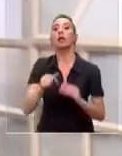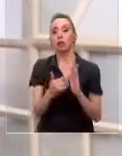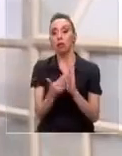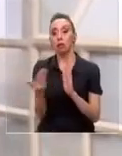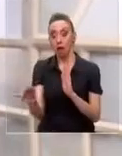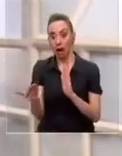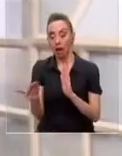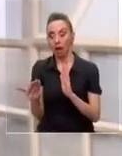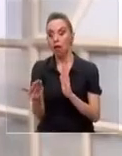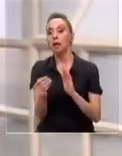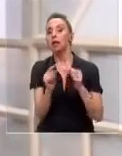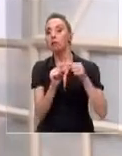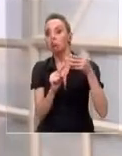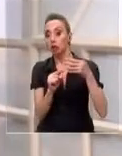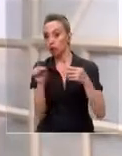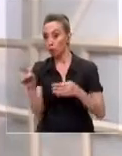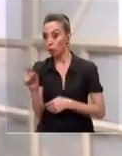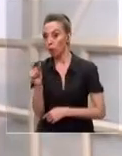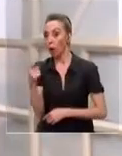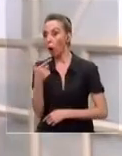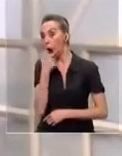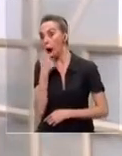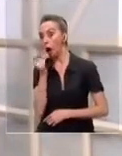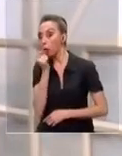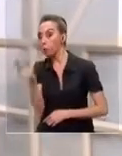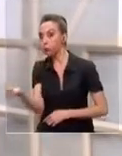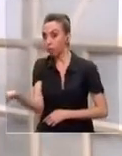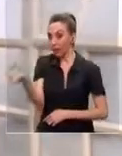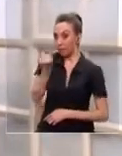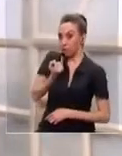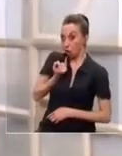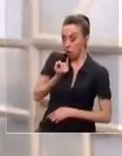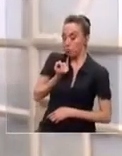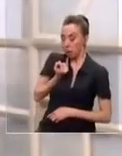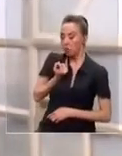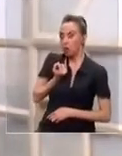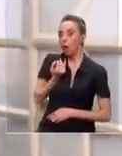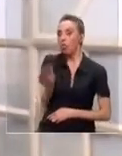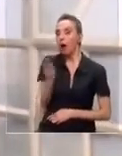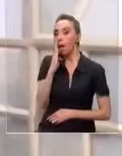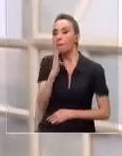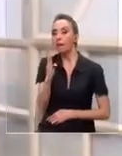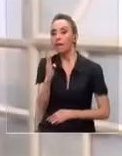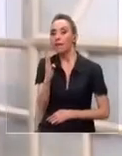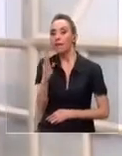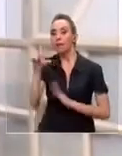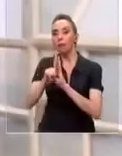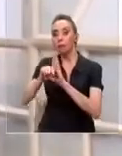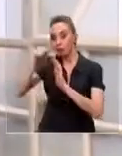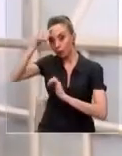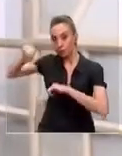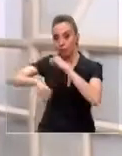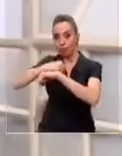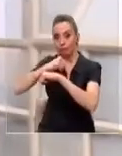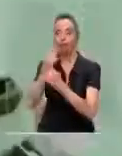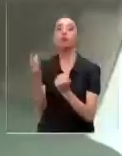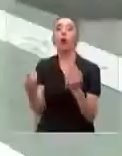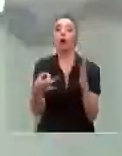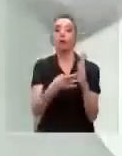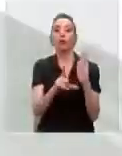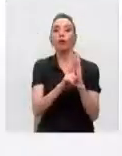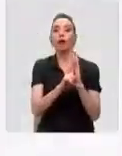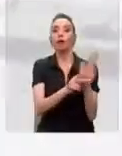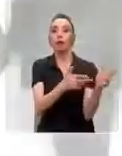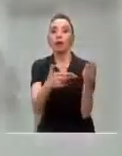concede, es decir, da ciertos beneficios en el caso de proporcionar antecedentes relevantes para delitos relacionados con armas de fuego.